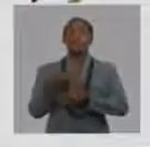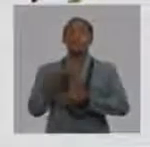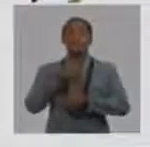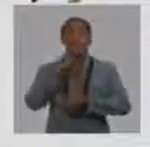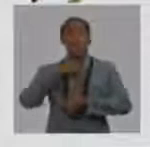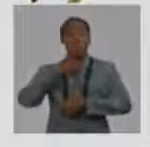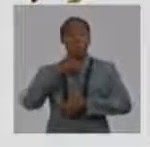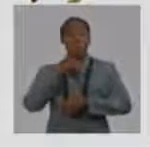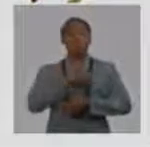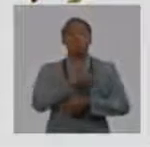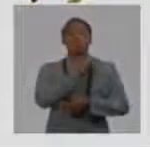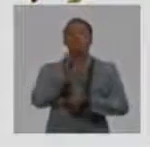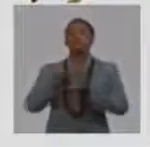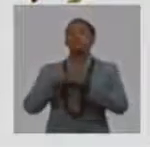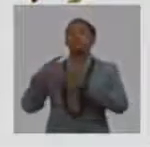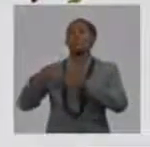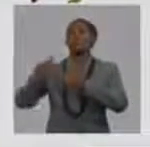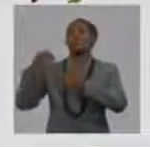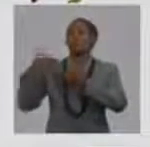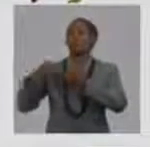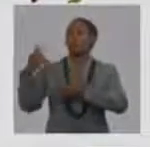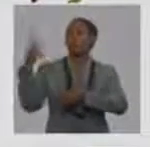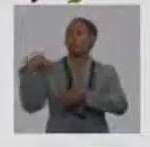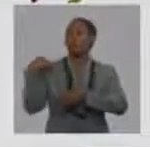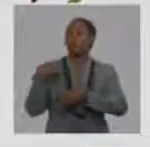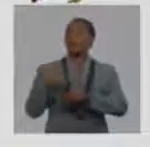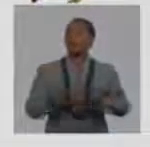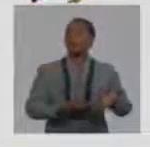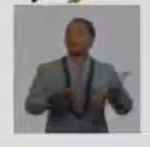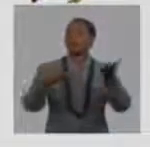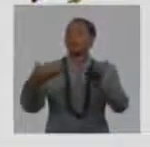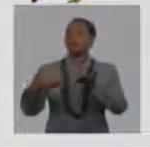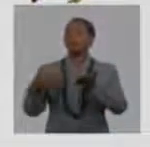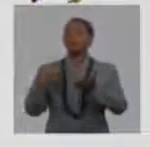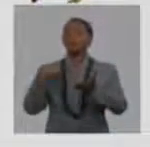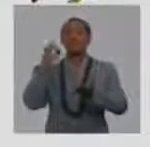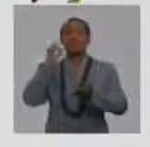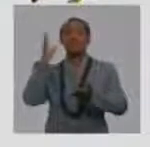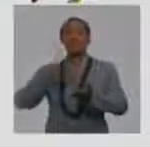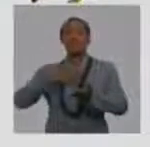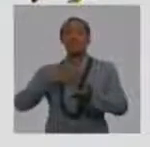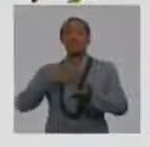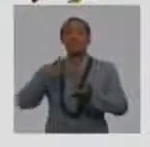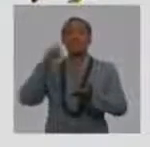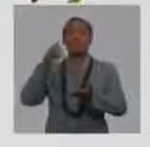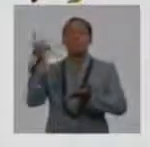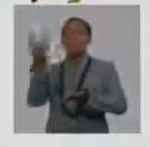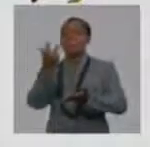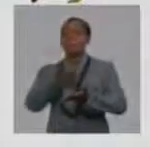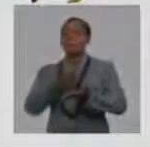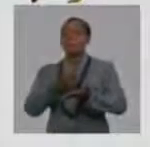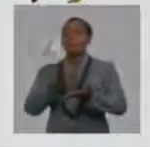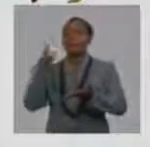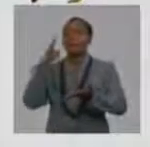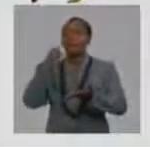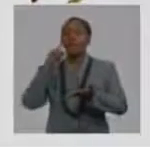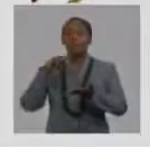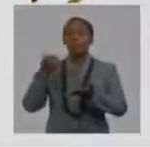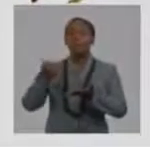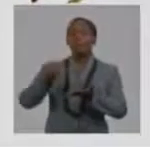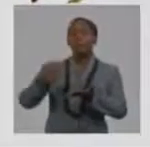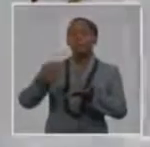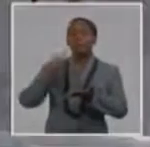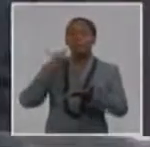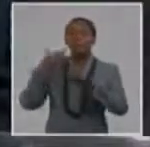patentes nacionales y se modifica, porque determinadas reivindicaciones de esa patente